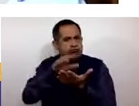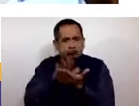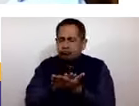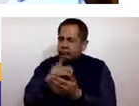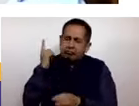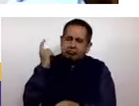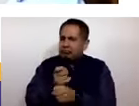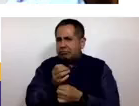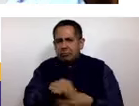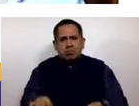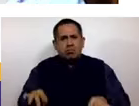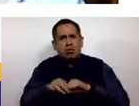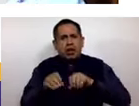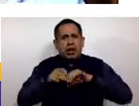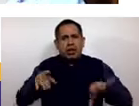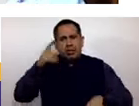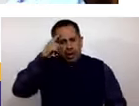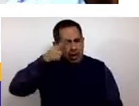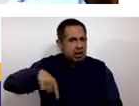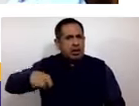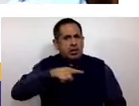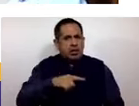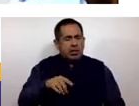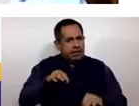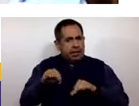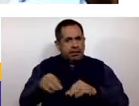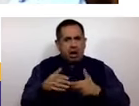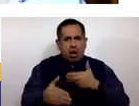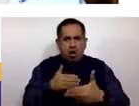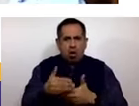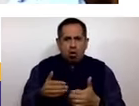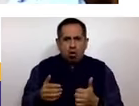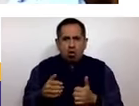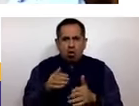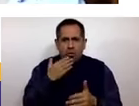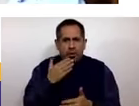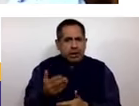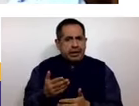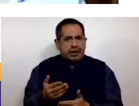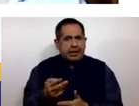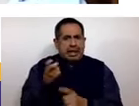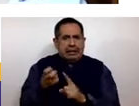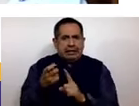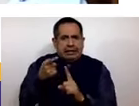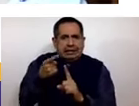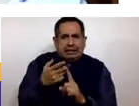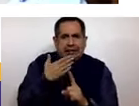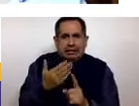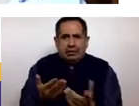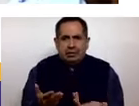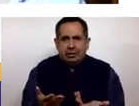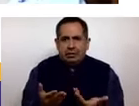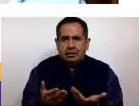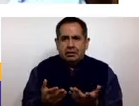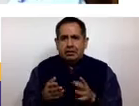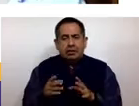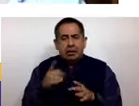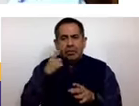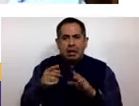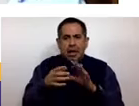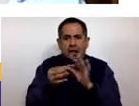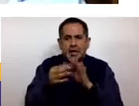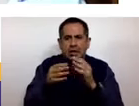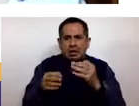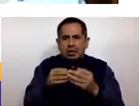prioritaria para que el trabajo doméstico y de cuidado sea visible, retribuible, valorado